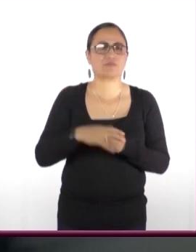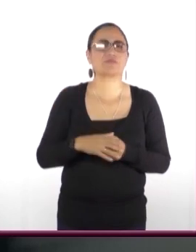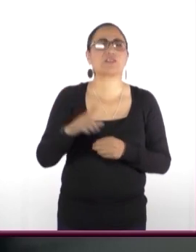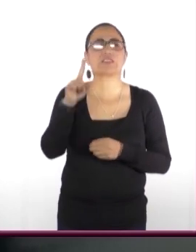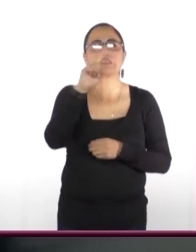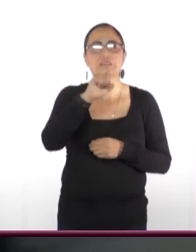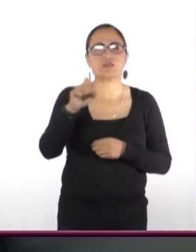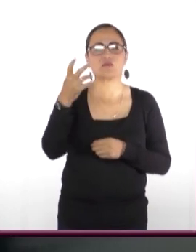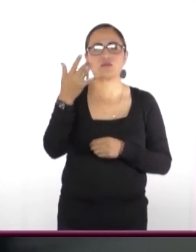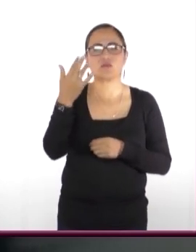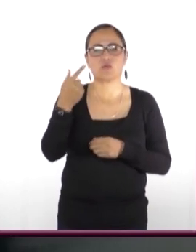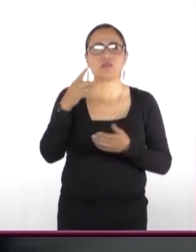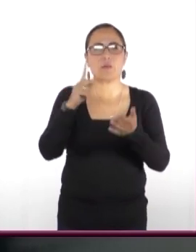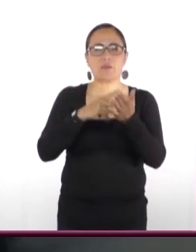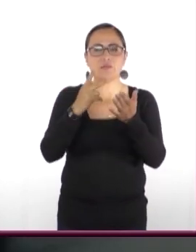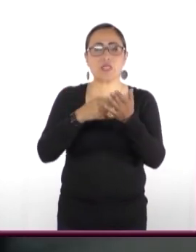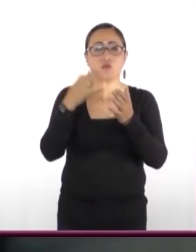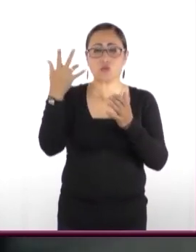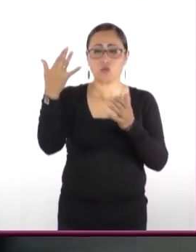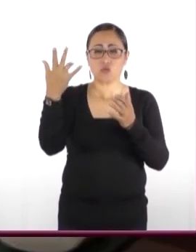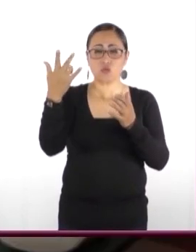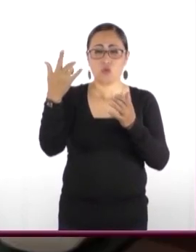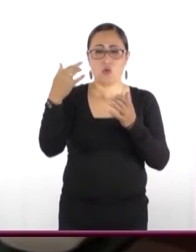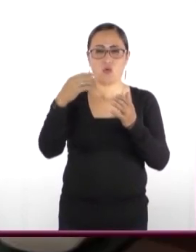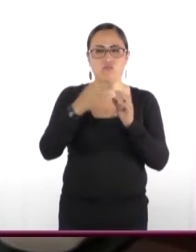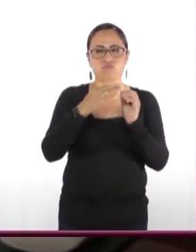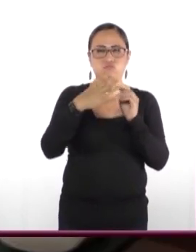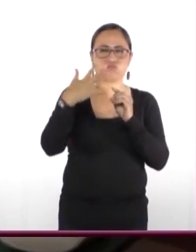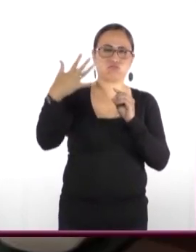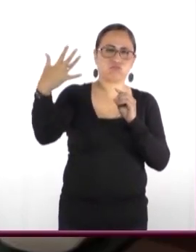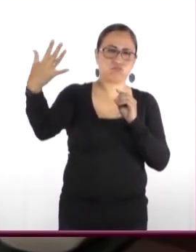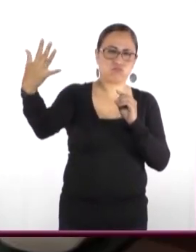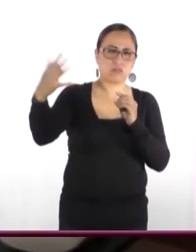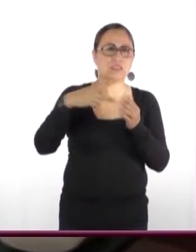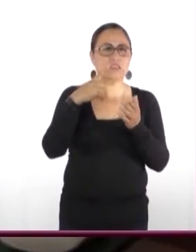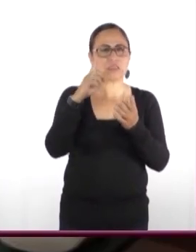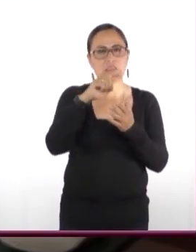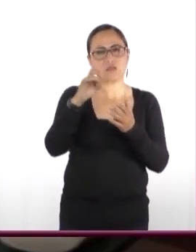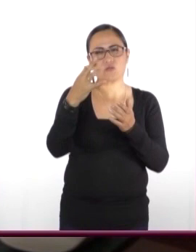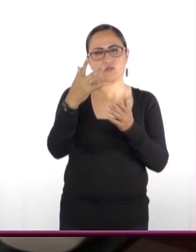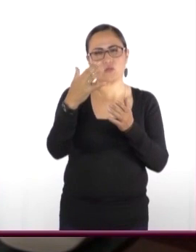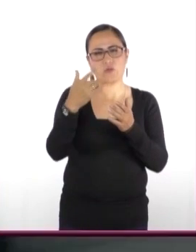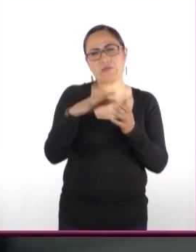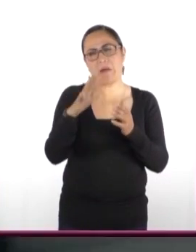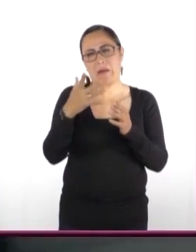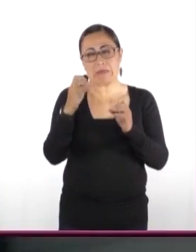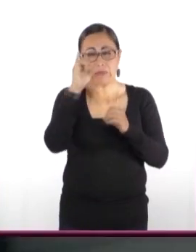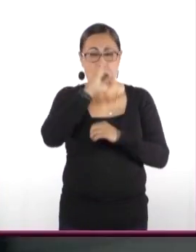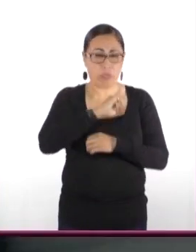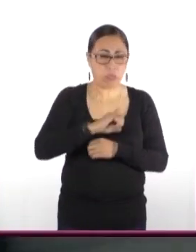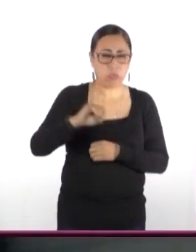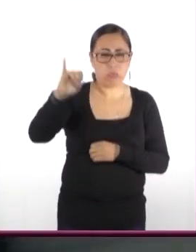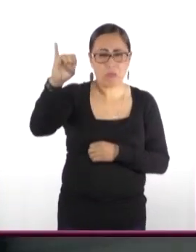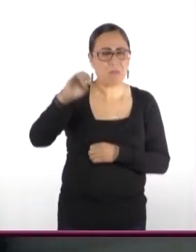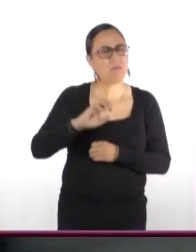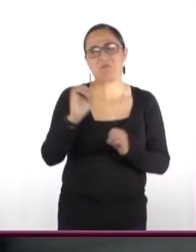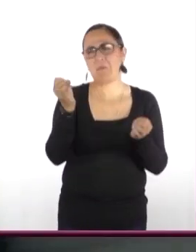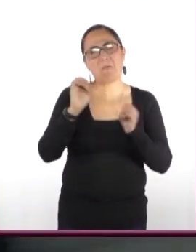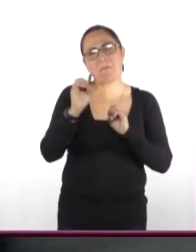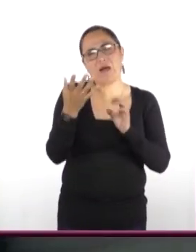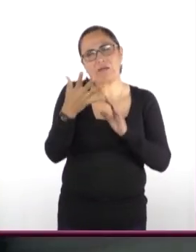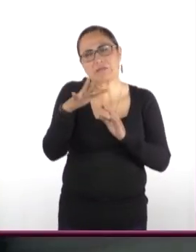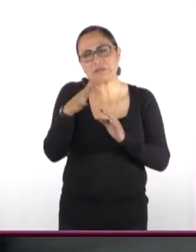está 150 veces más lejos que el Sol. Y eso es lo más lejos que hemos llegado. Que no es mucho. Ok, es